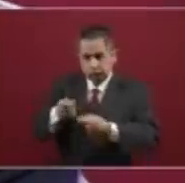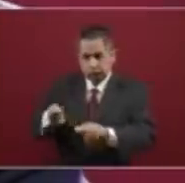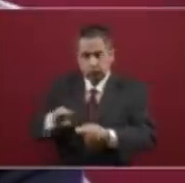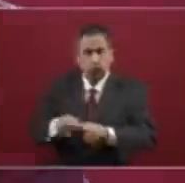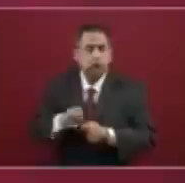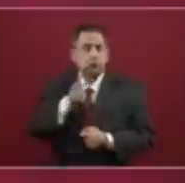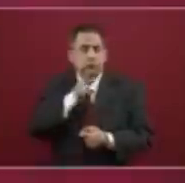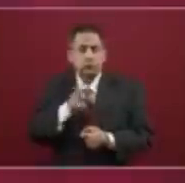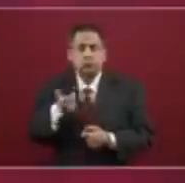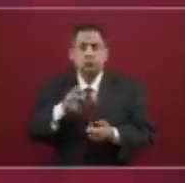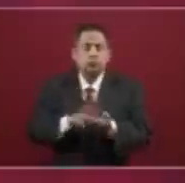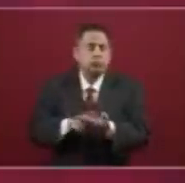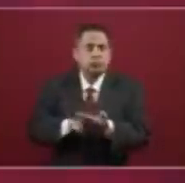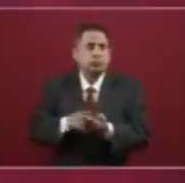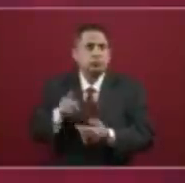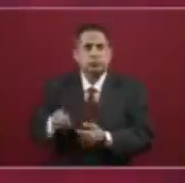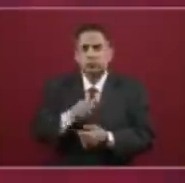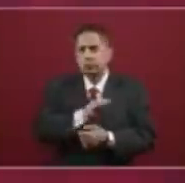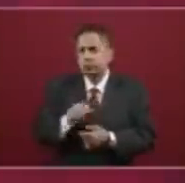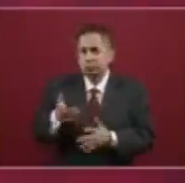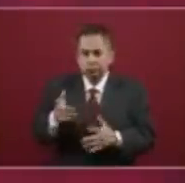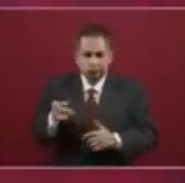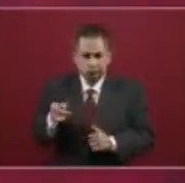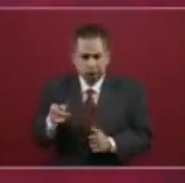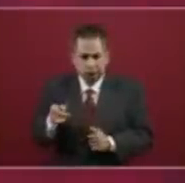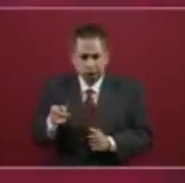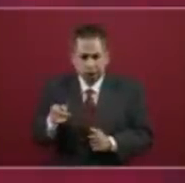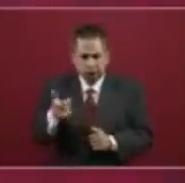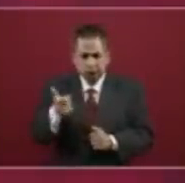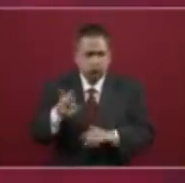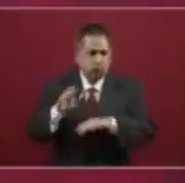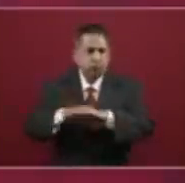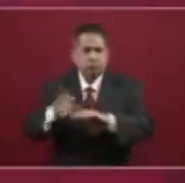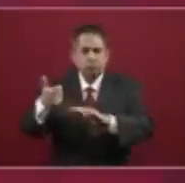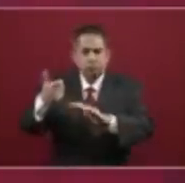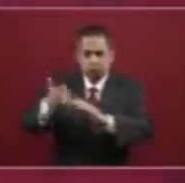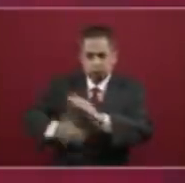Pemex la vende a un precio más bajo,